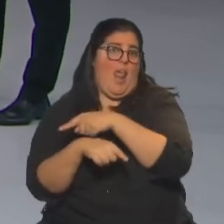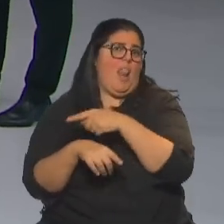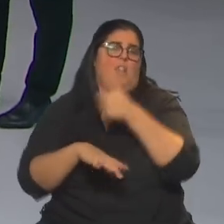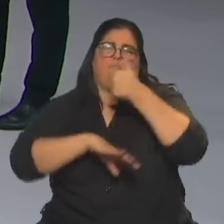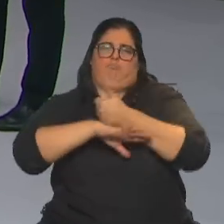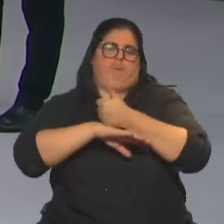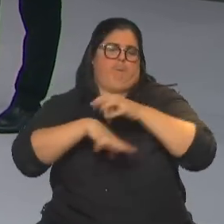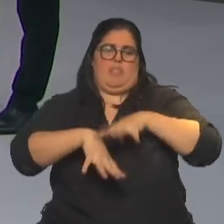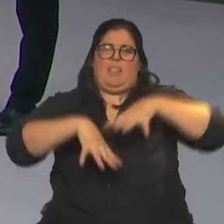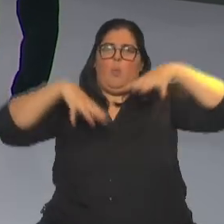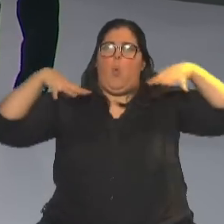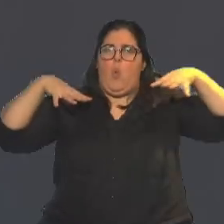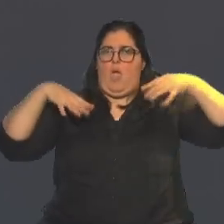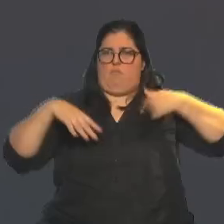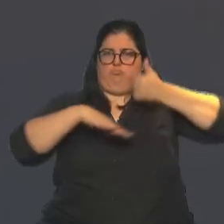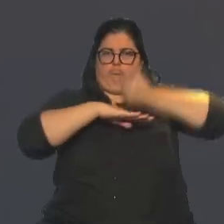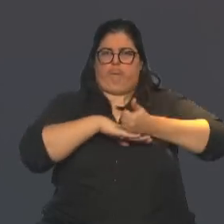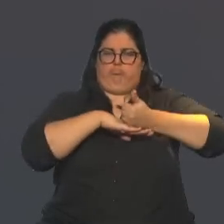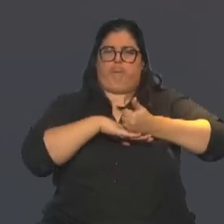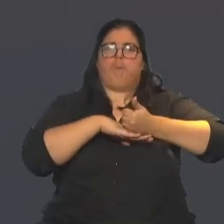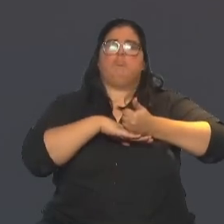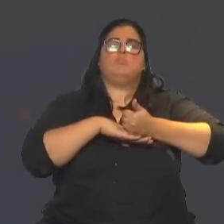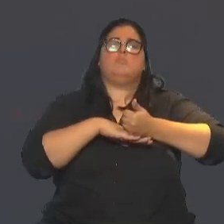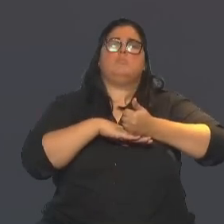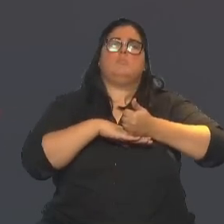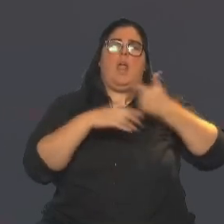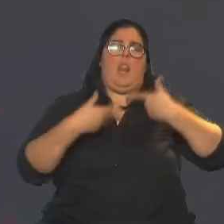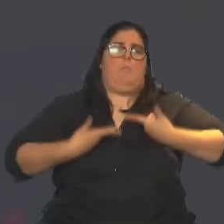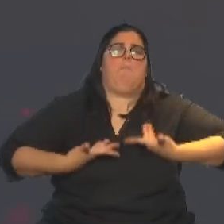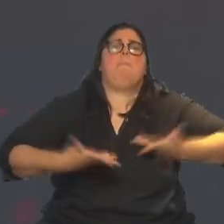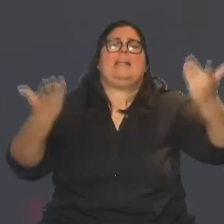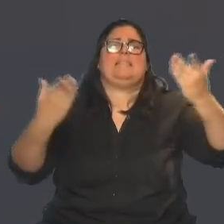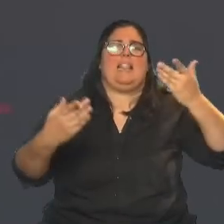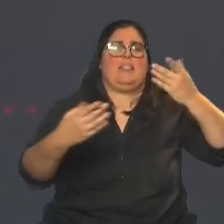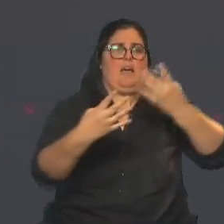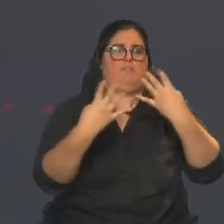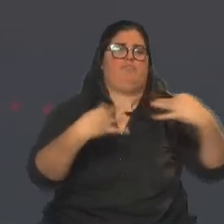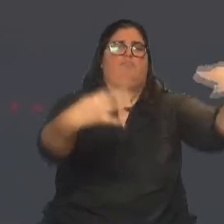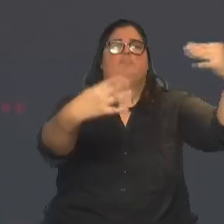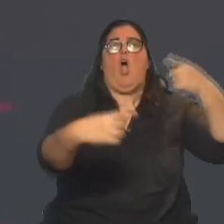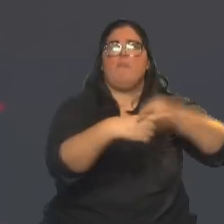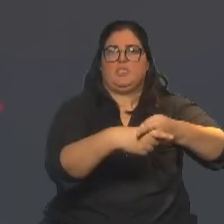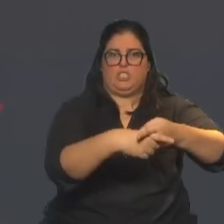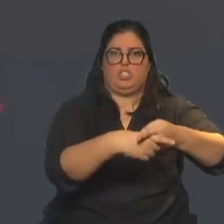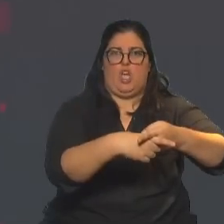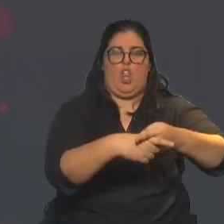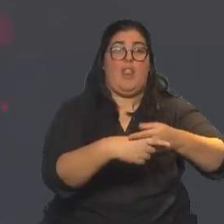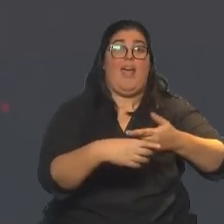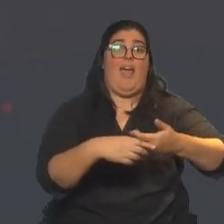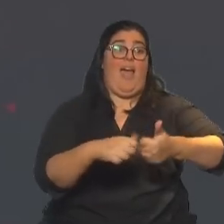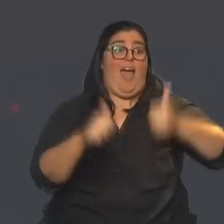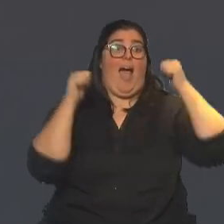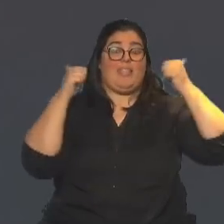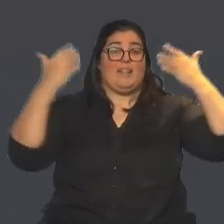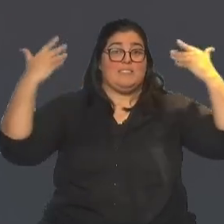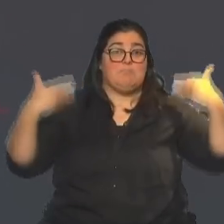su tribuna, en su box, digamos, que lo presenta frente a la oposición y detrás de él, a sus espaldas,